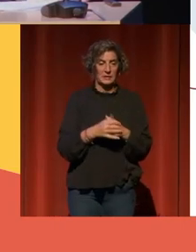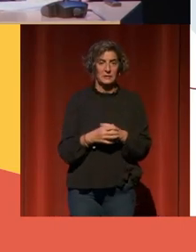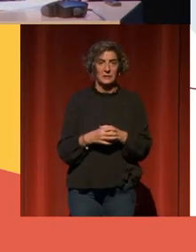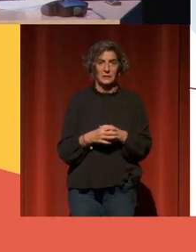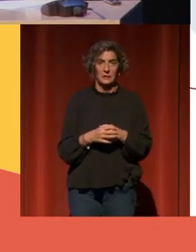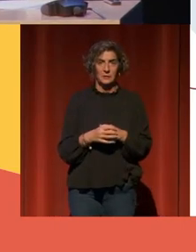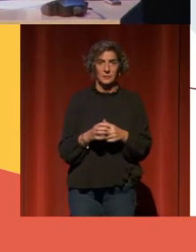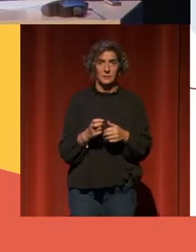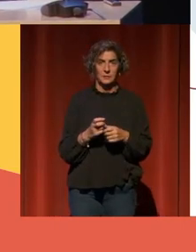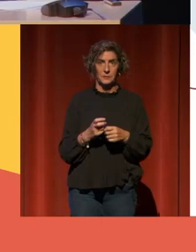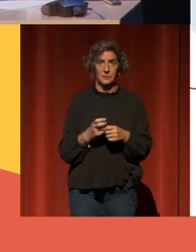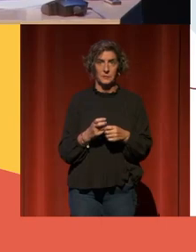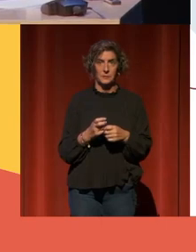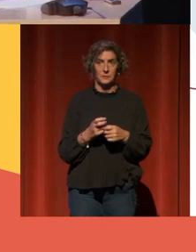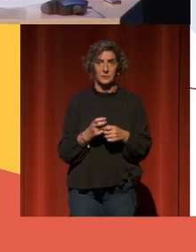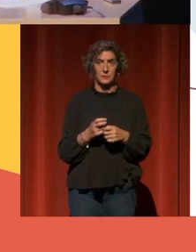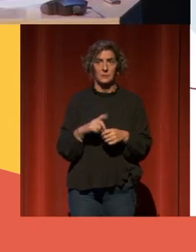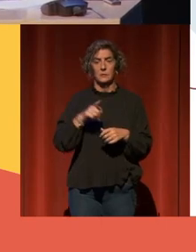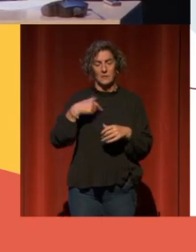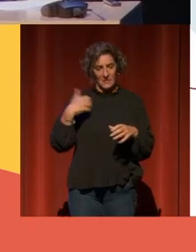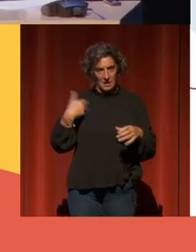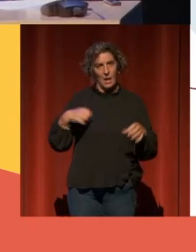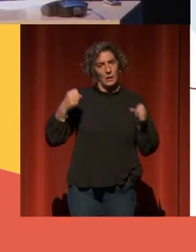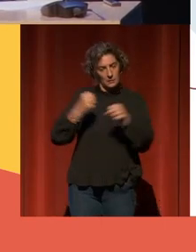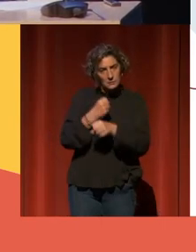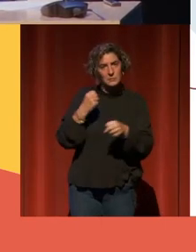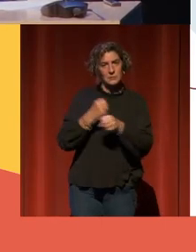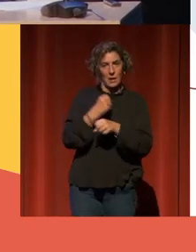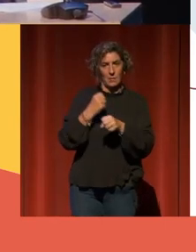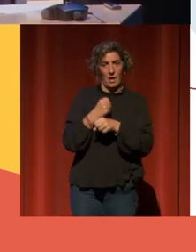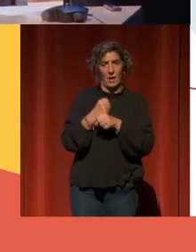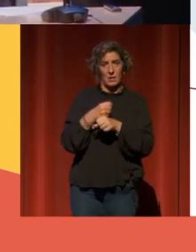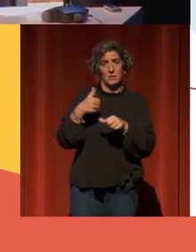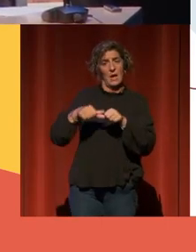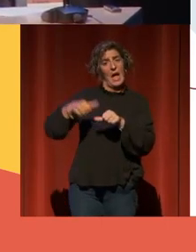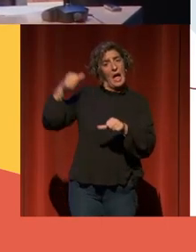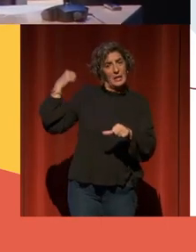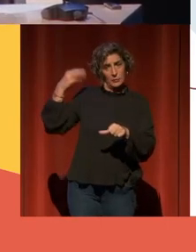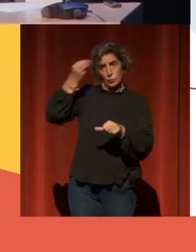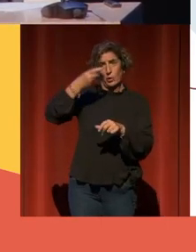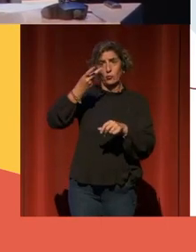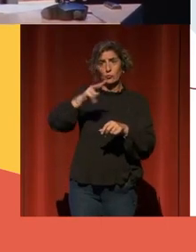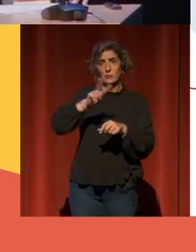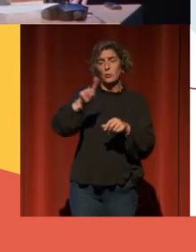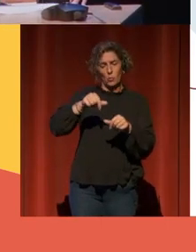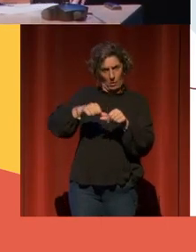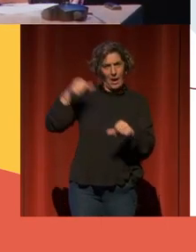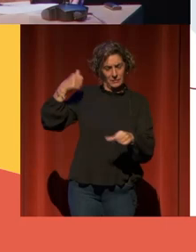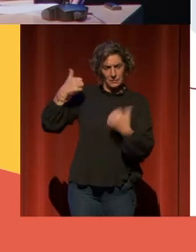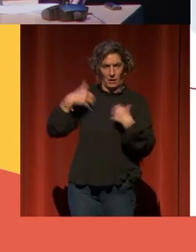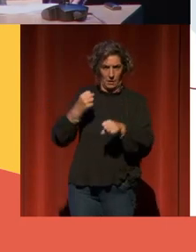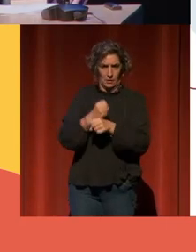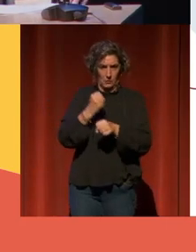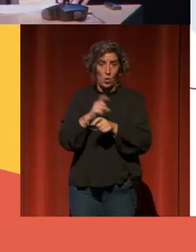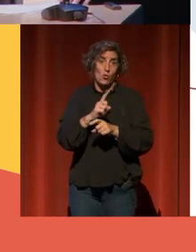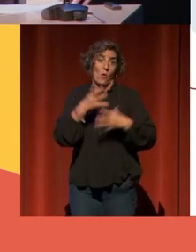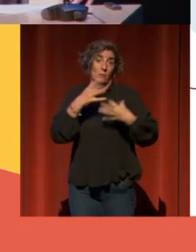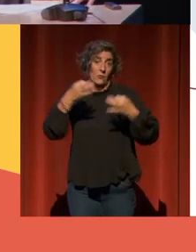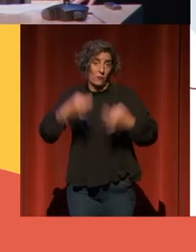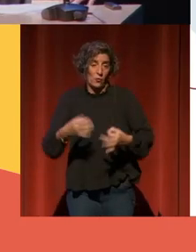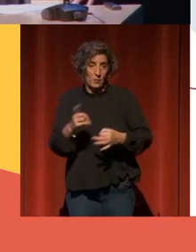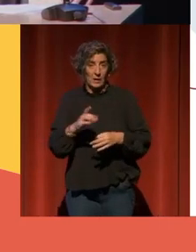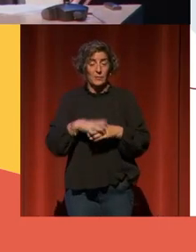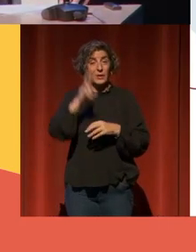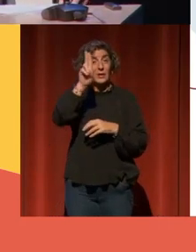europeas hemos trabajado también de forma informal desde hace años ya los resultados